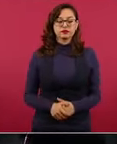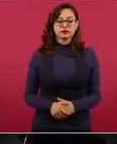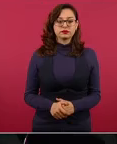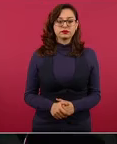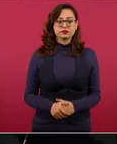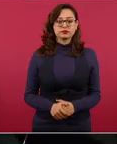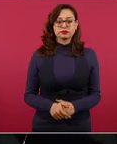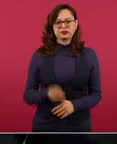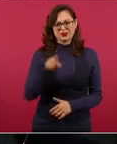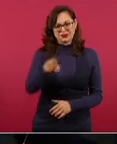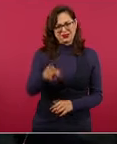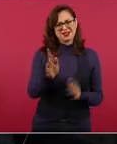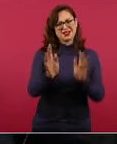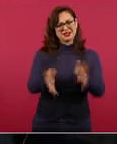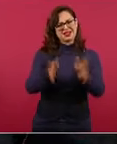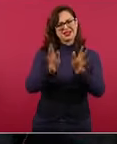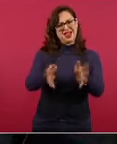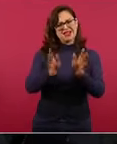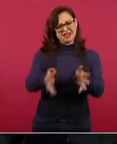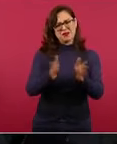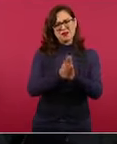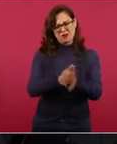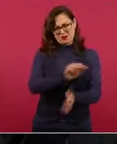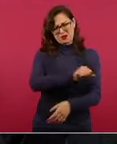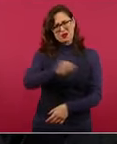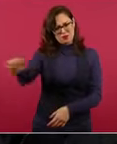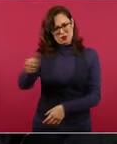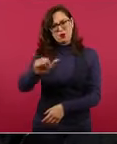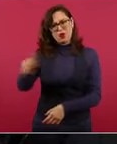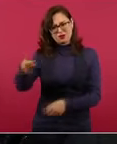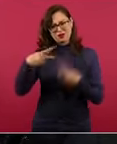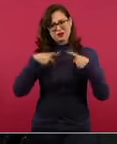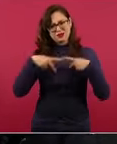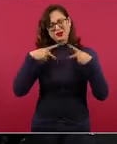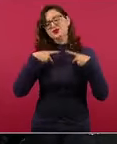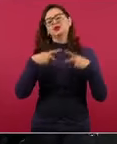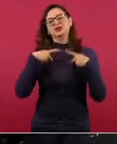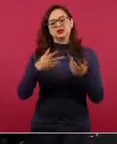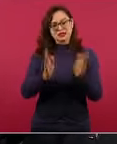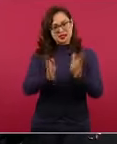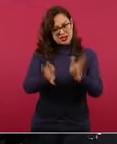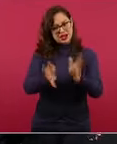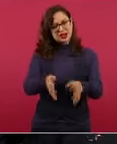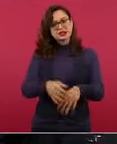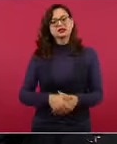el micrófono al que le corresponda aquí está